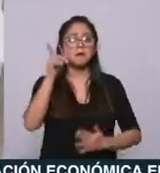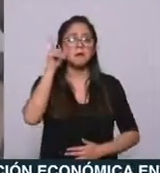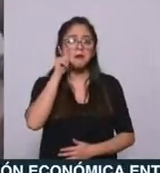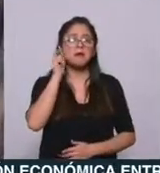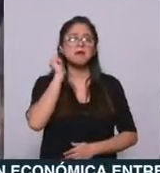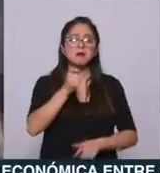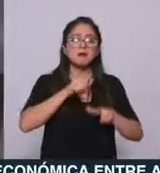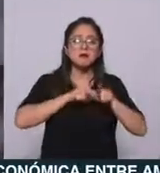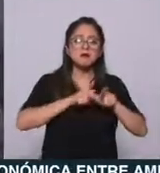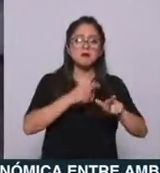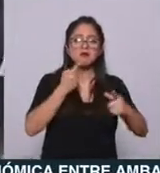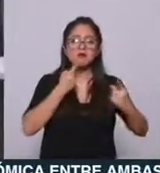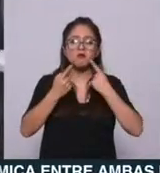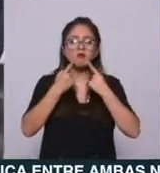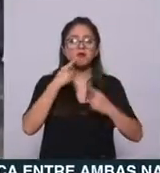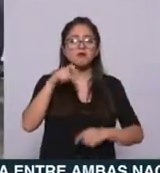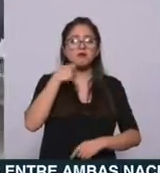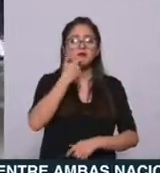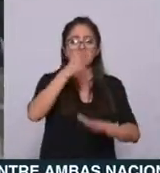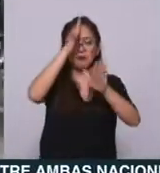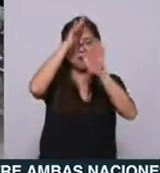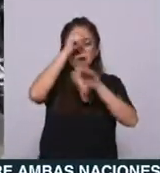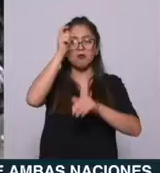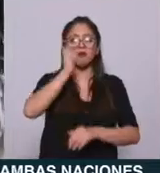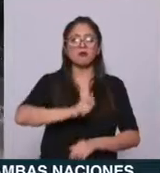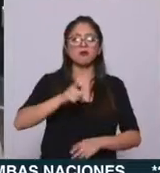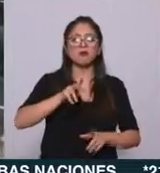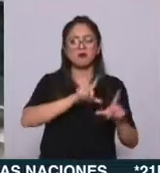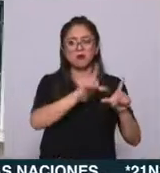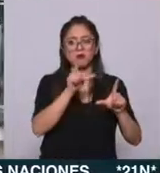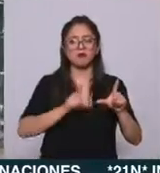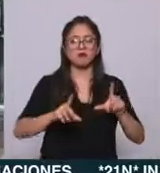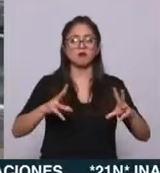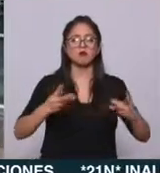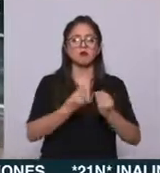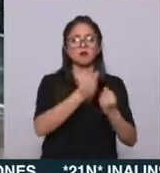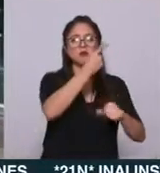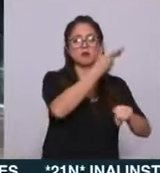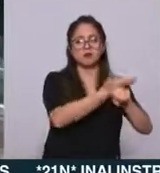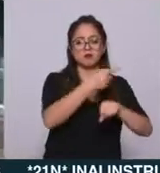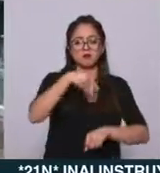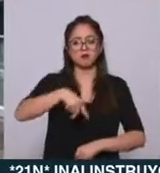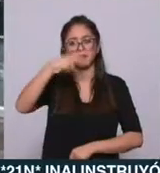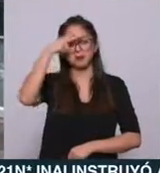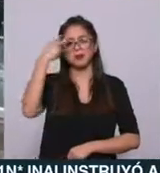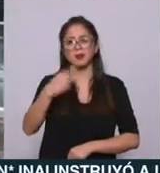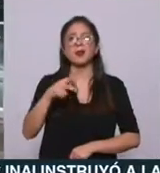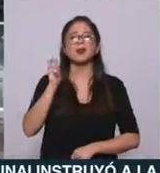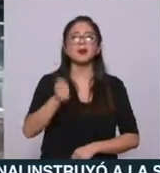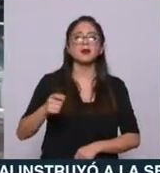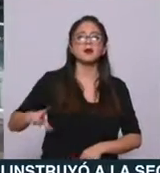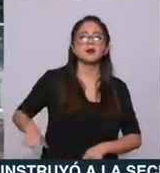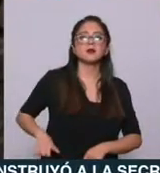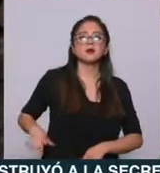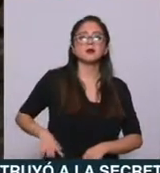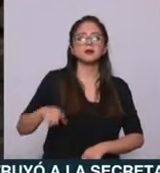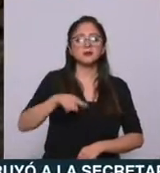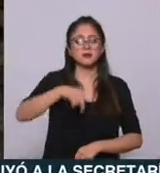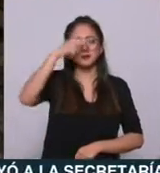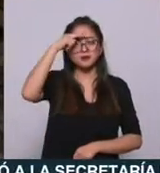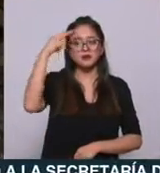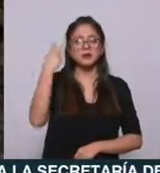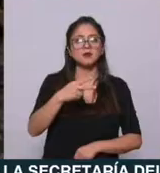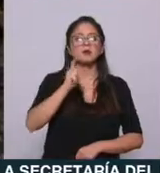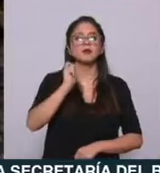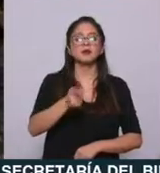las que se busca reconciliar las relaciones comerciales de ambas naciones. En este sentido, adelantó que el gobierno de México ha ofrecido